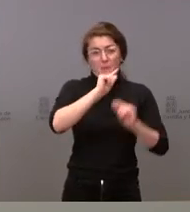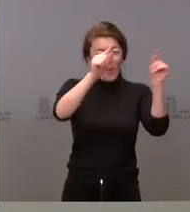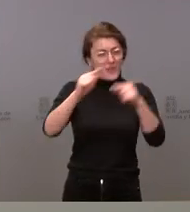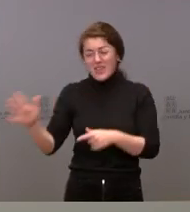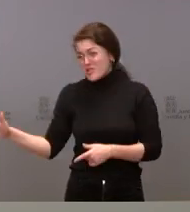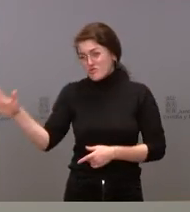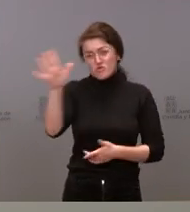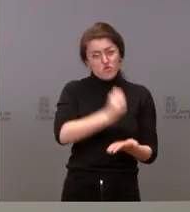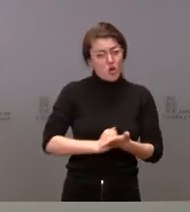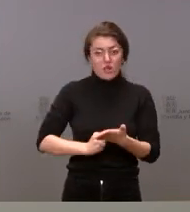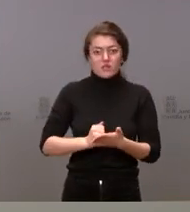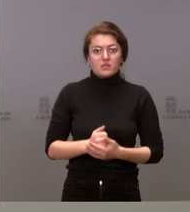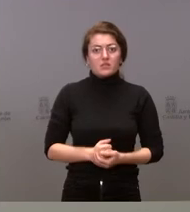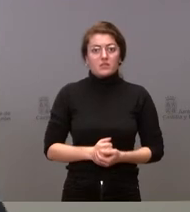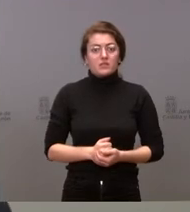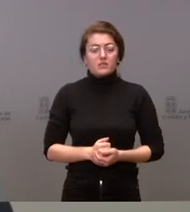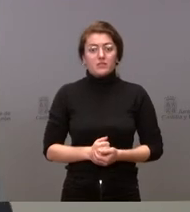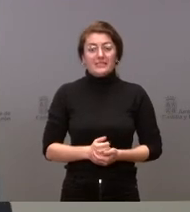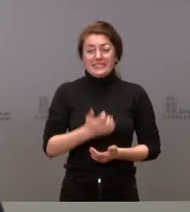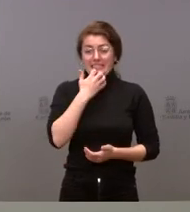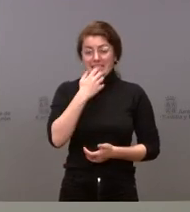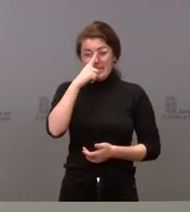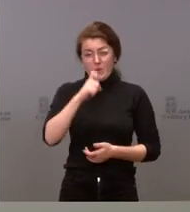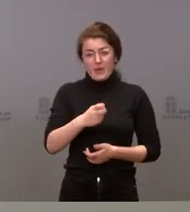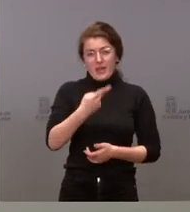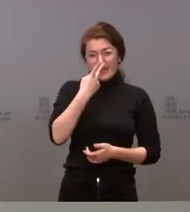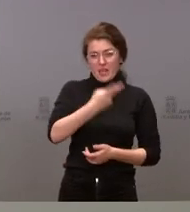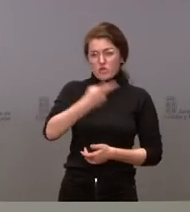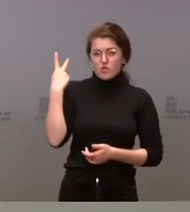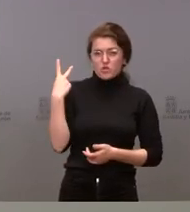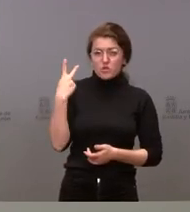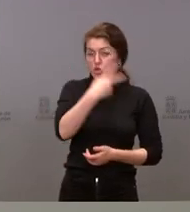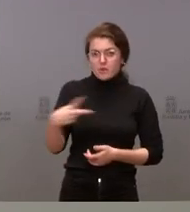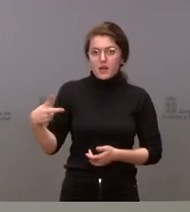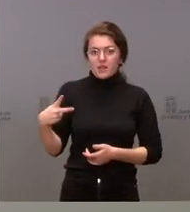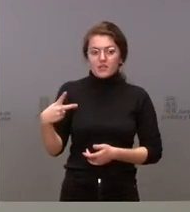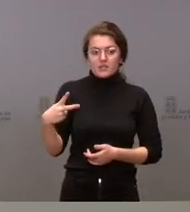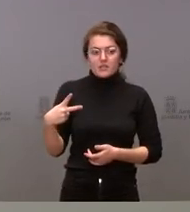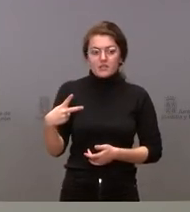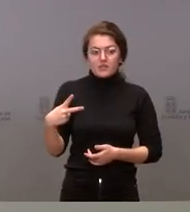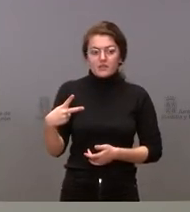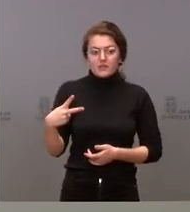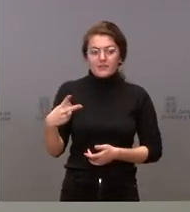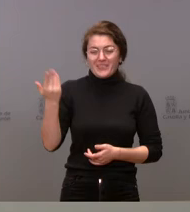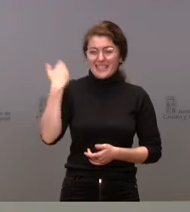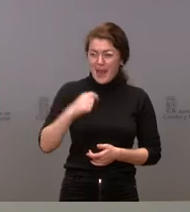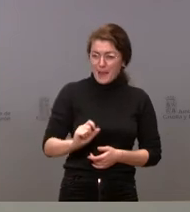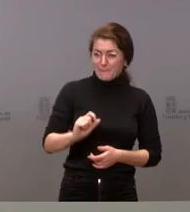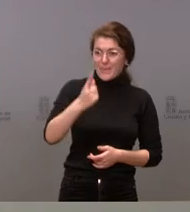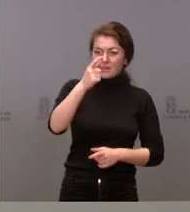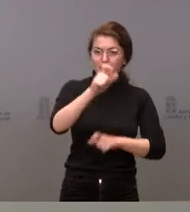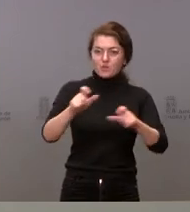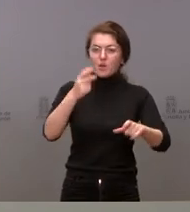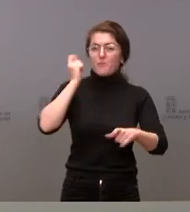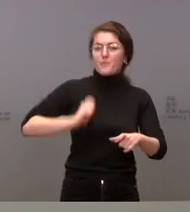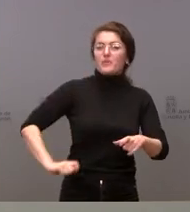si recuerdan hace dos semanas en la comparecencia de hace dos semanas teníamos mil prácticamente profesionales sanitarios en